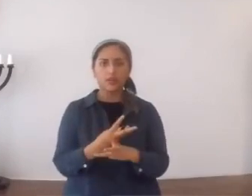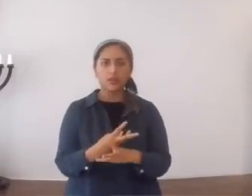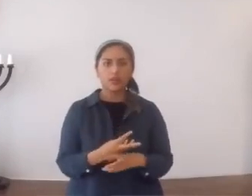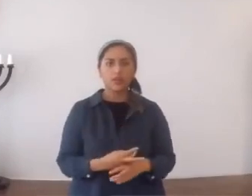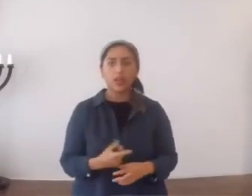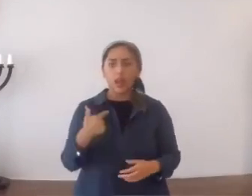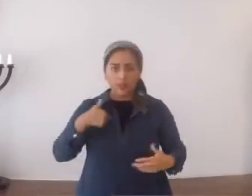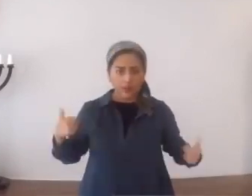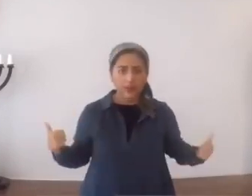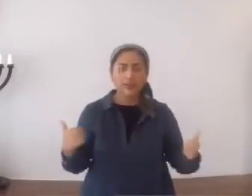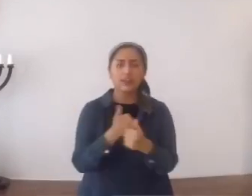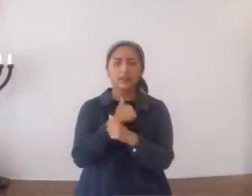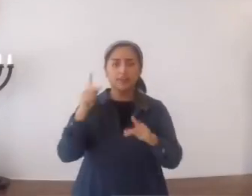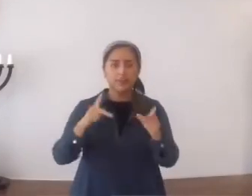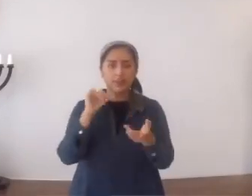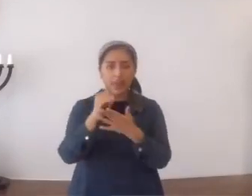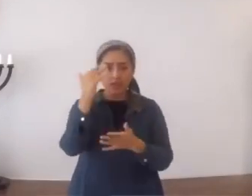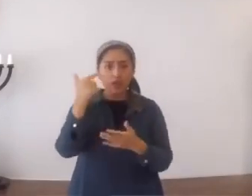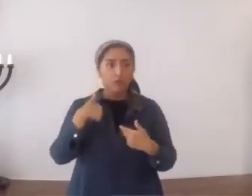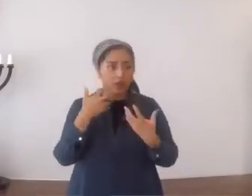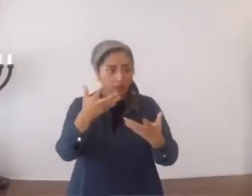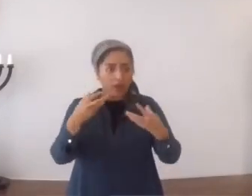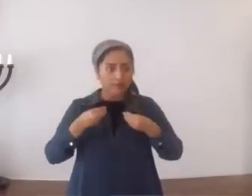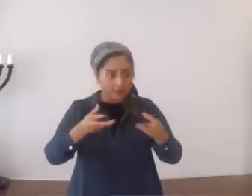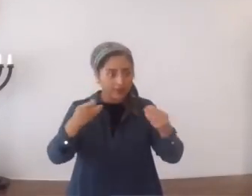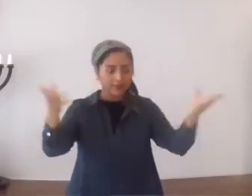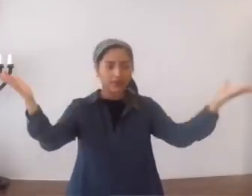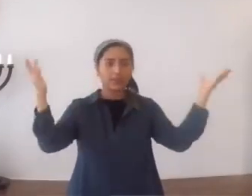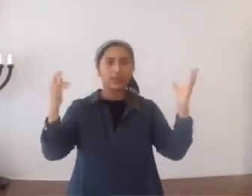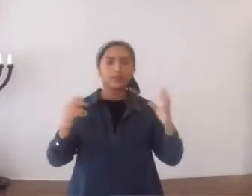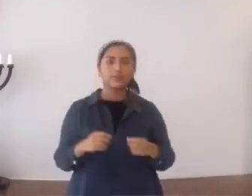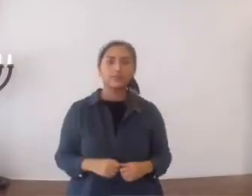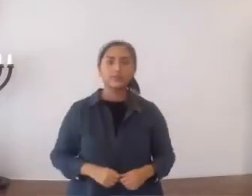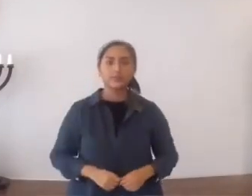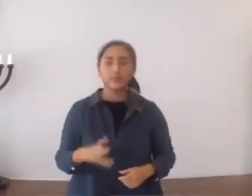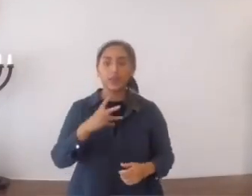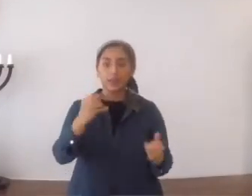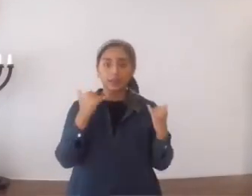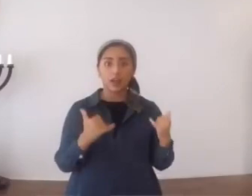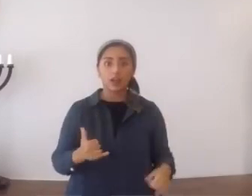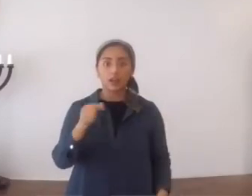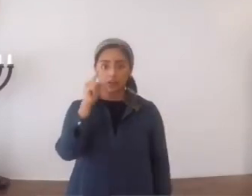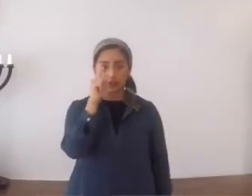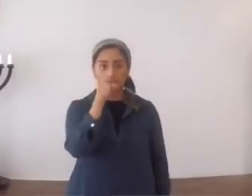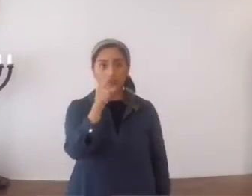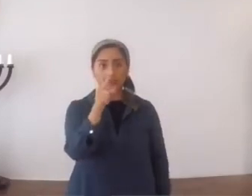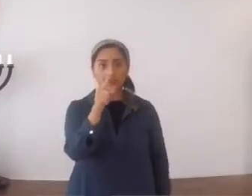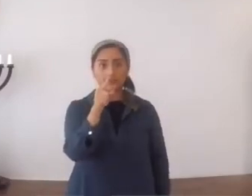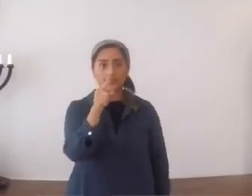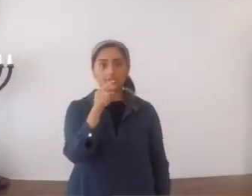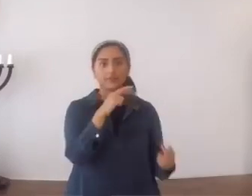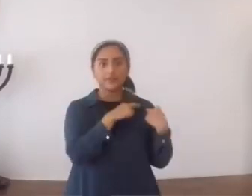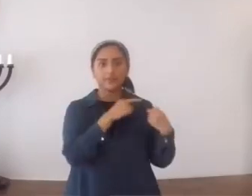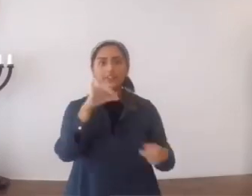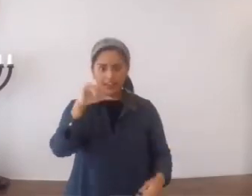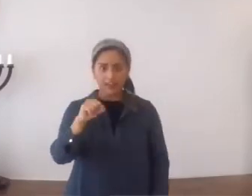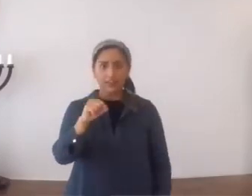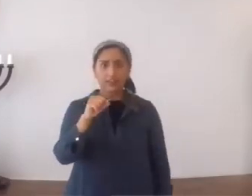planeta y amamos a la gente, por eso le estamos hablando. Y ahora te tocó a ti.